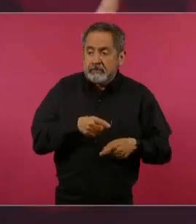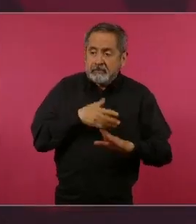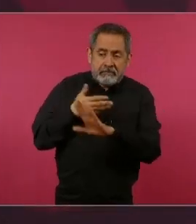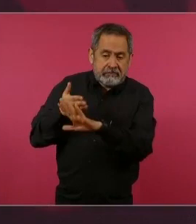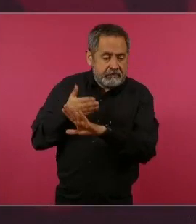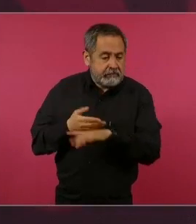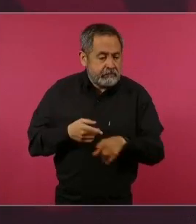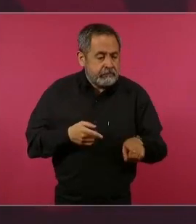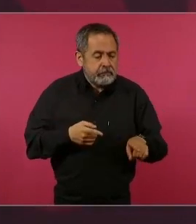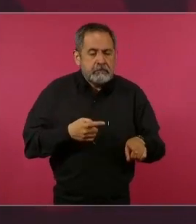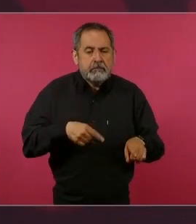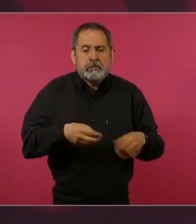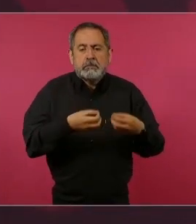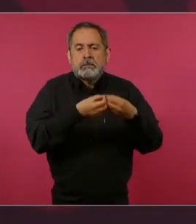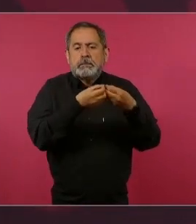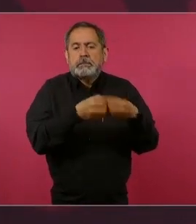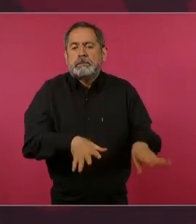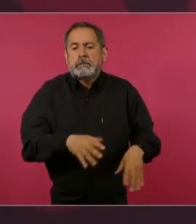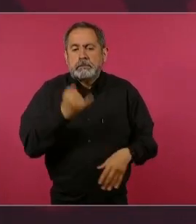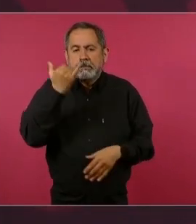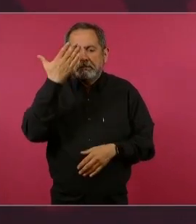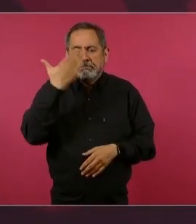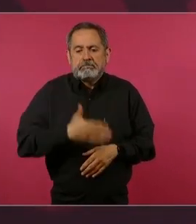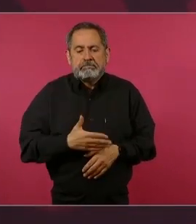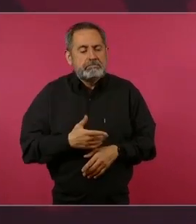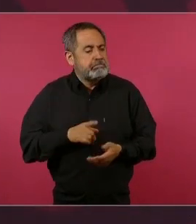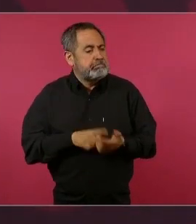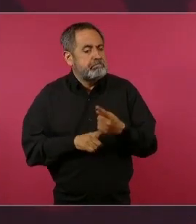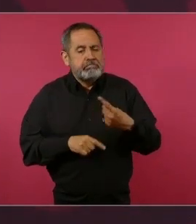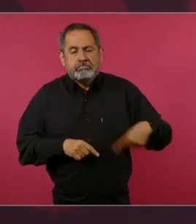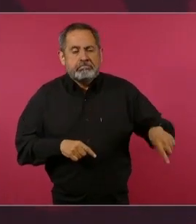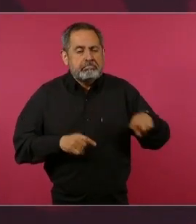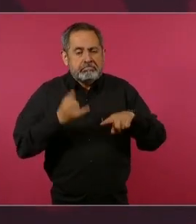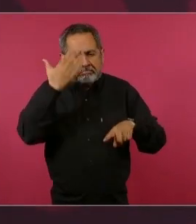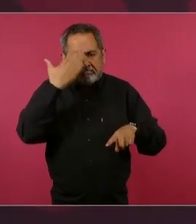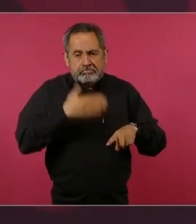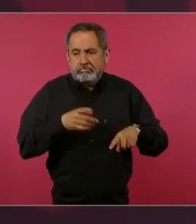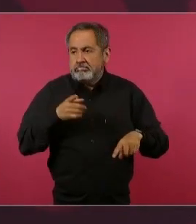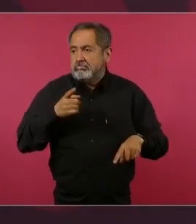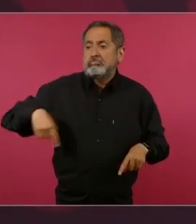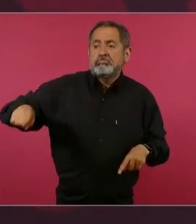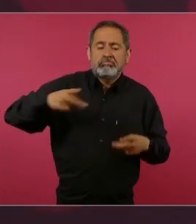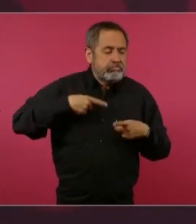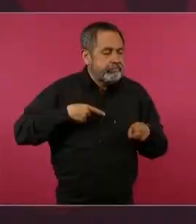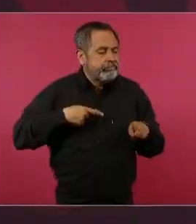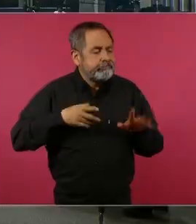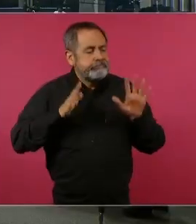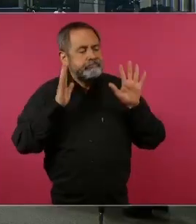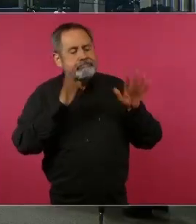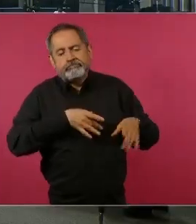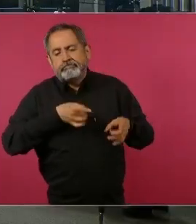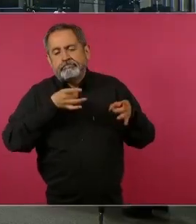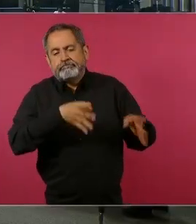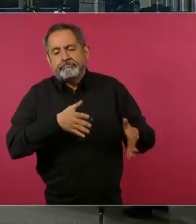completamente desprestigiados, desgastados, sin credibilidad.